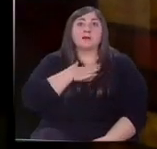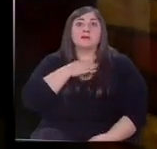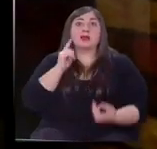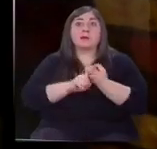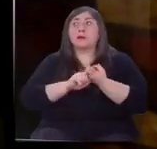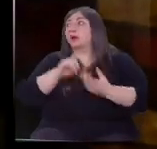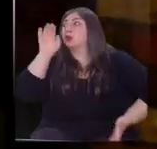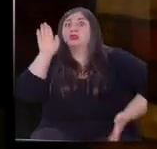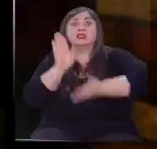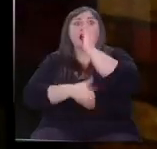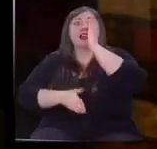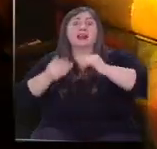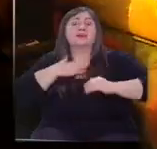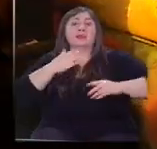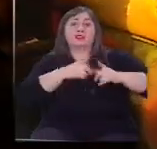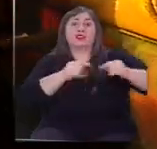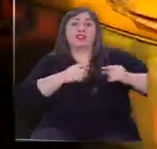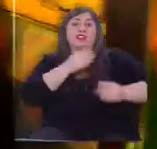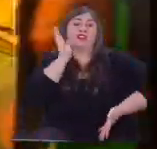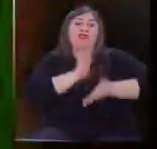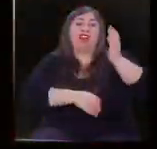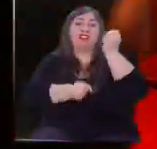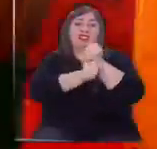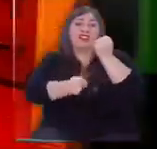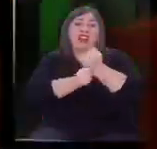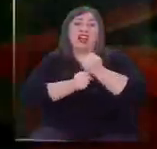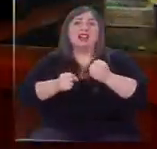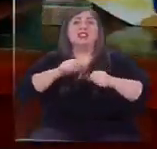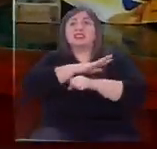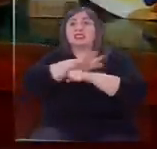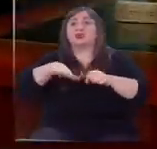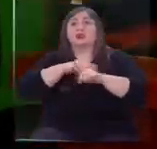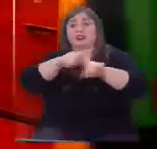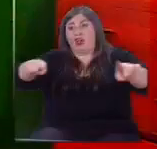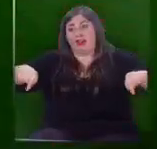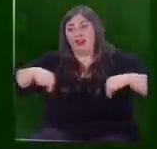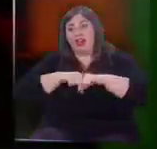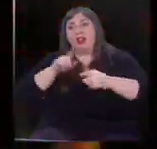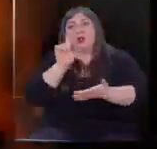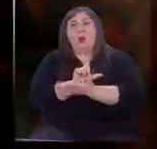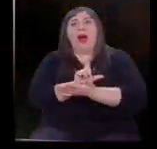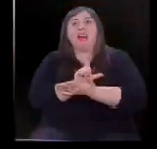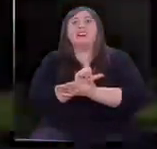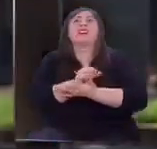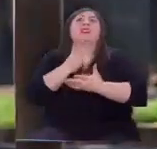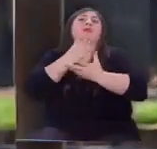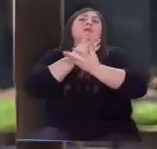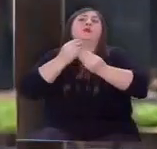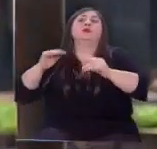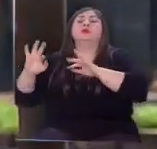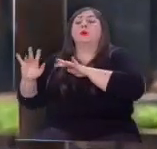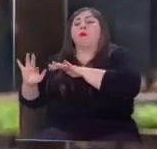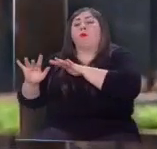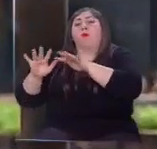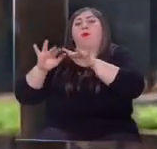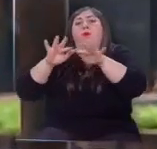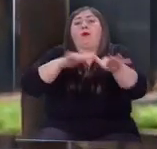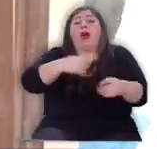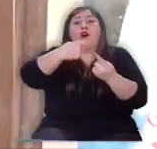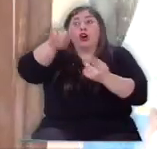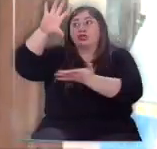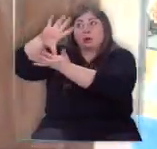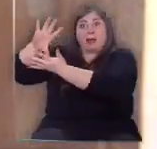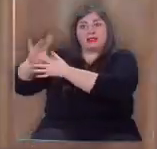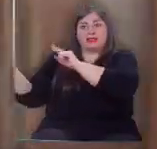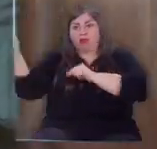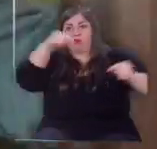sale mi sobrino a trabajar. A la crítica situación de espacio se suma la gran cantidad de inmigrantes que por encontrar aquí